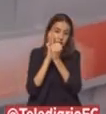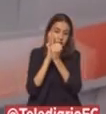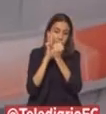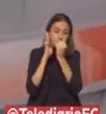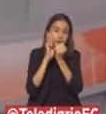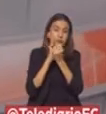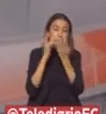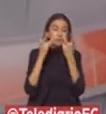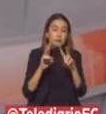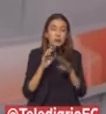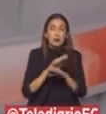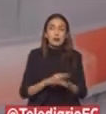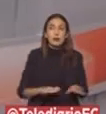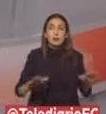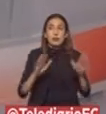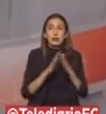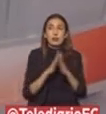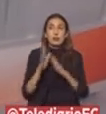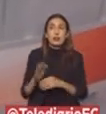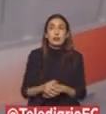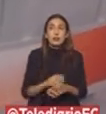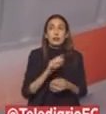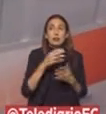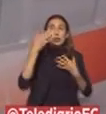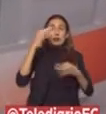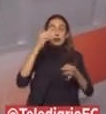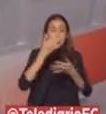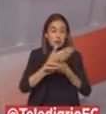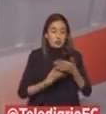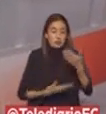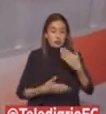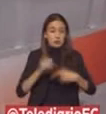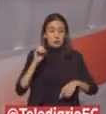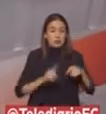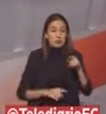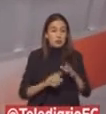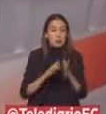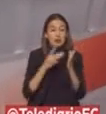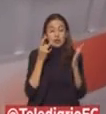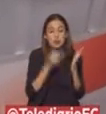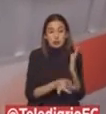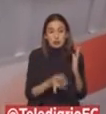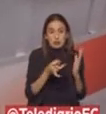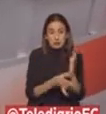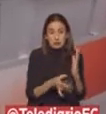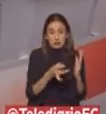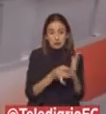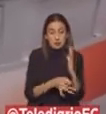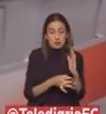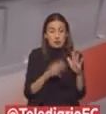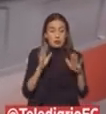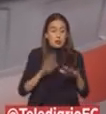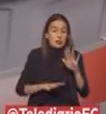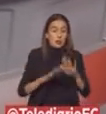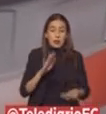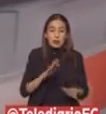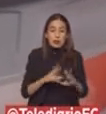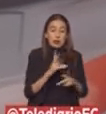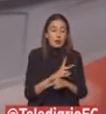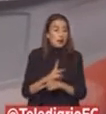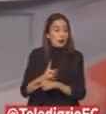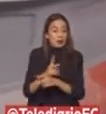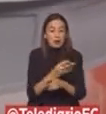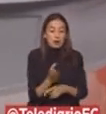de prolipropileno metalizada de hasta 25 micrones de espesor digamos conservas de atún